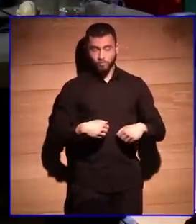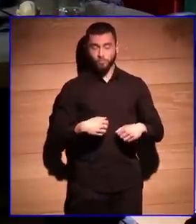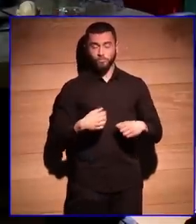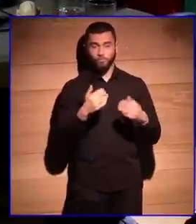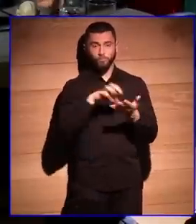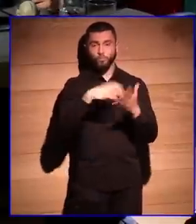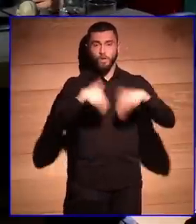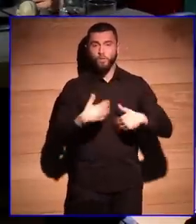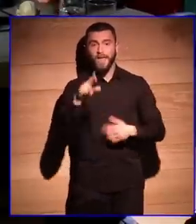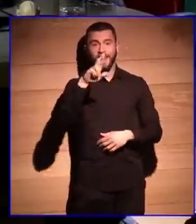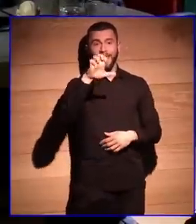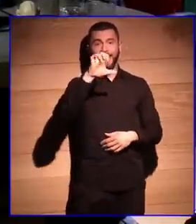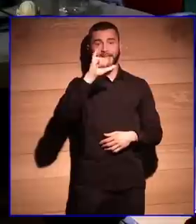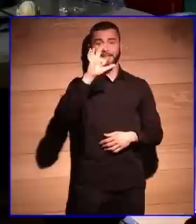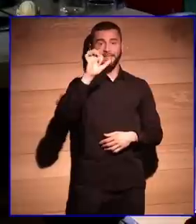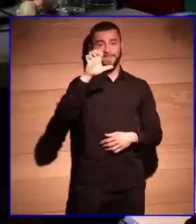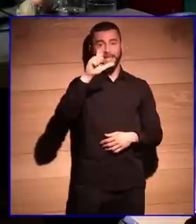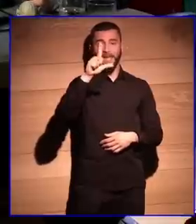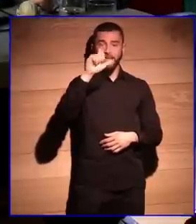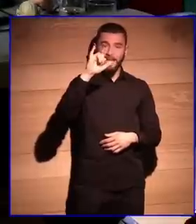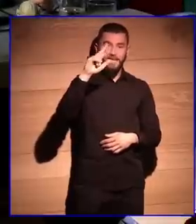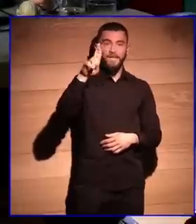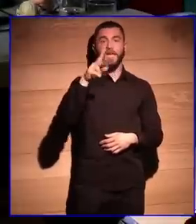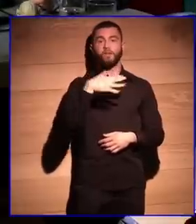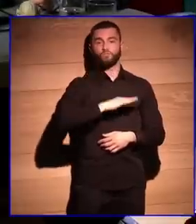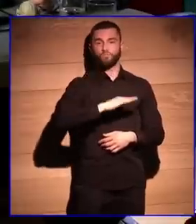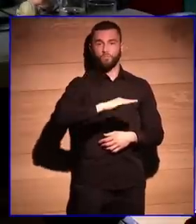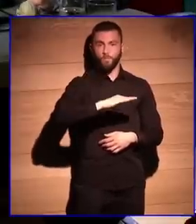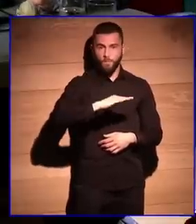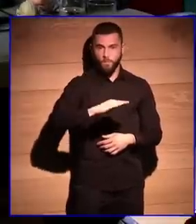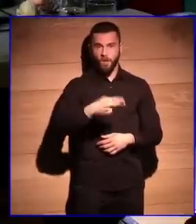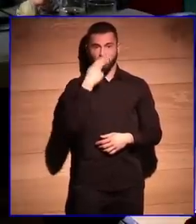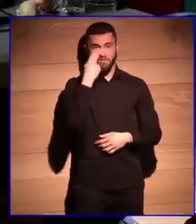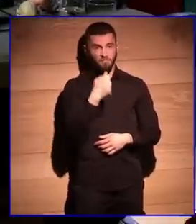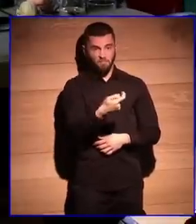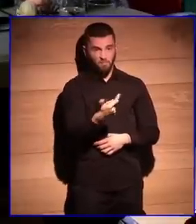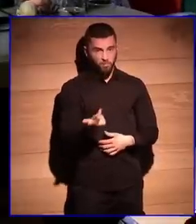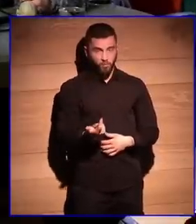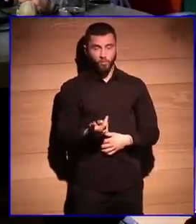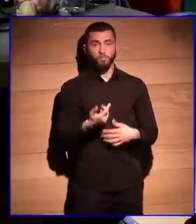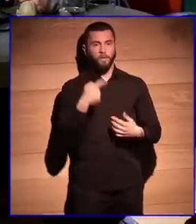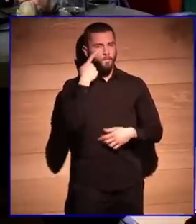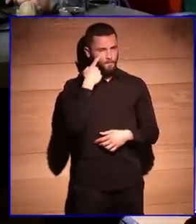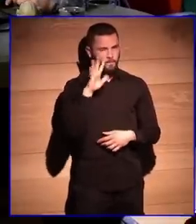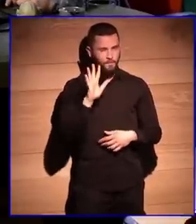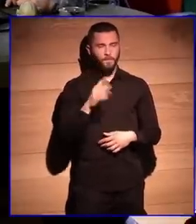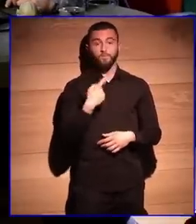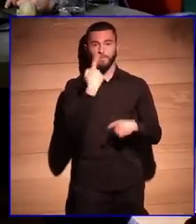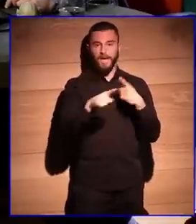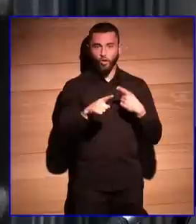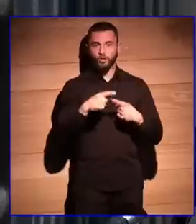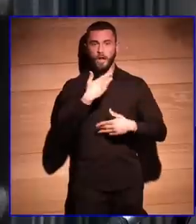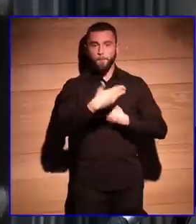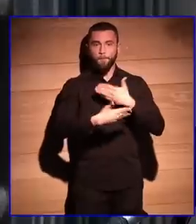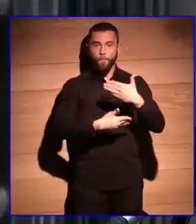actualmente Richelieu es un malvado sin aristas y con muy poco interés. Fíjate una cosa, en esta